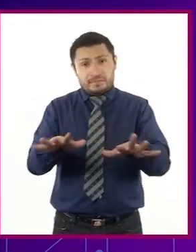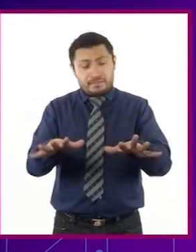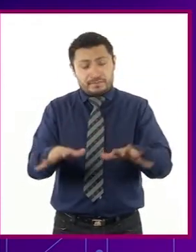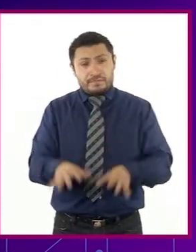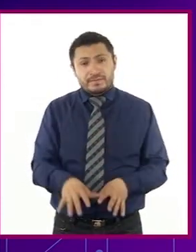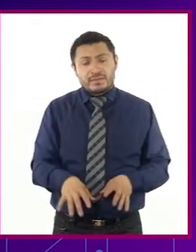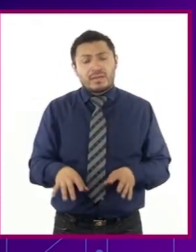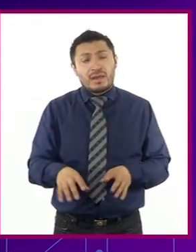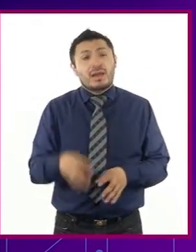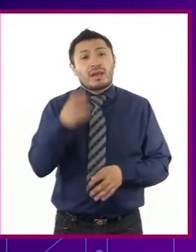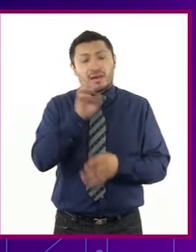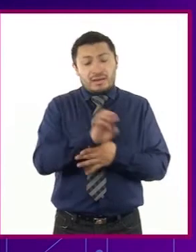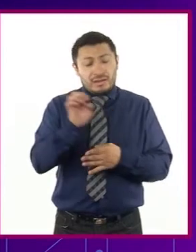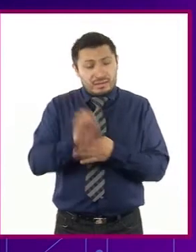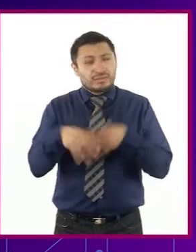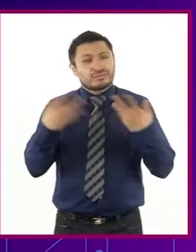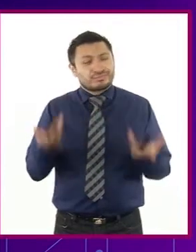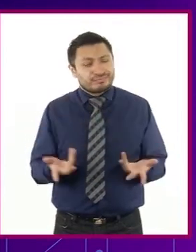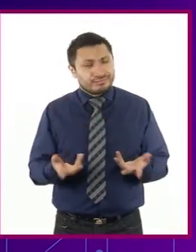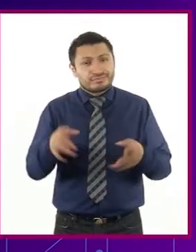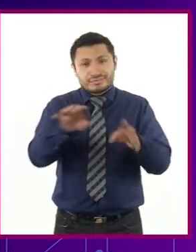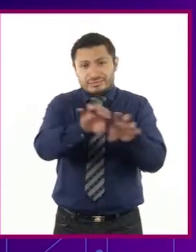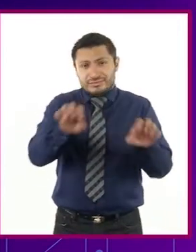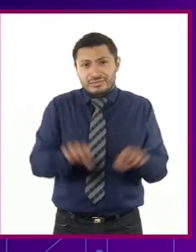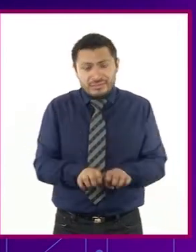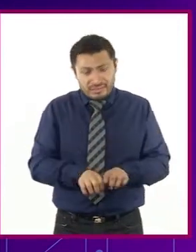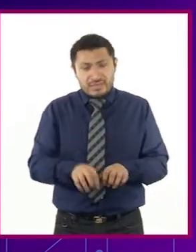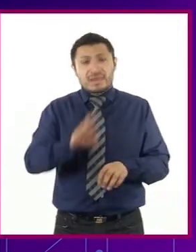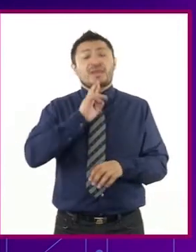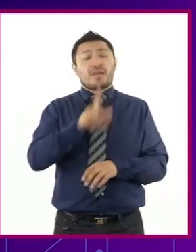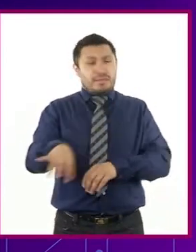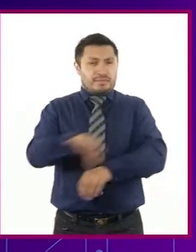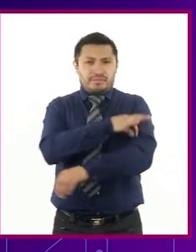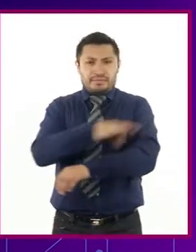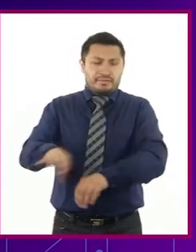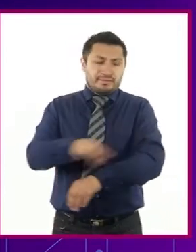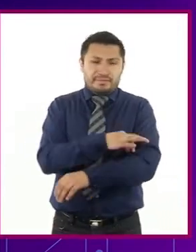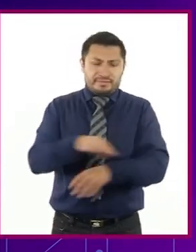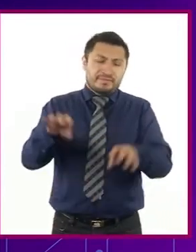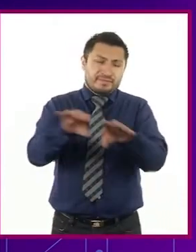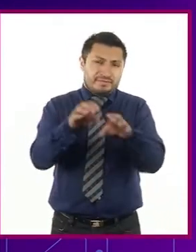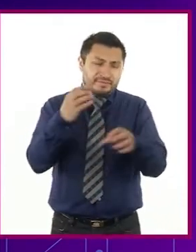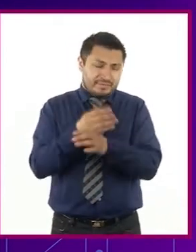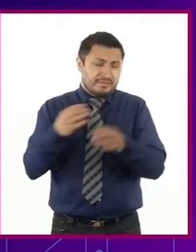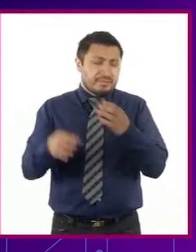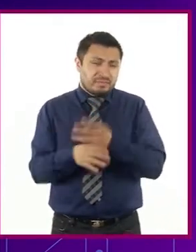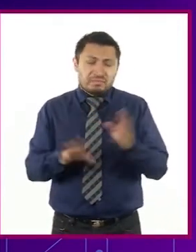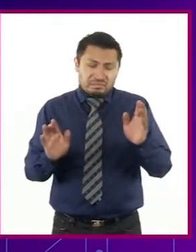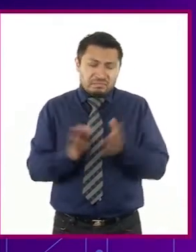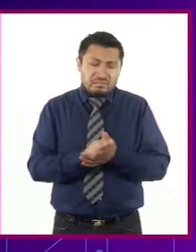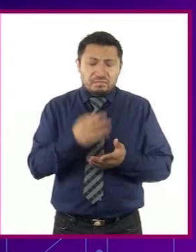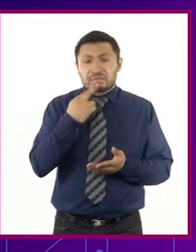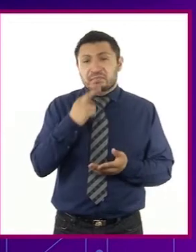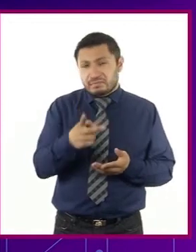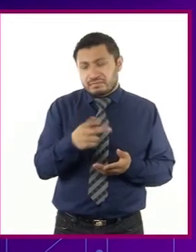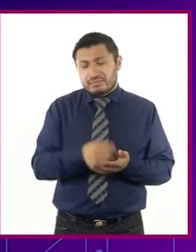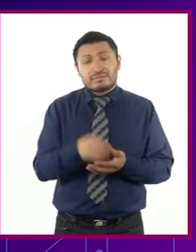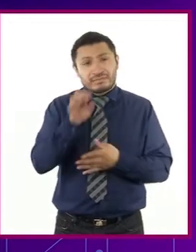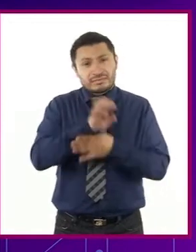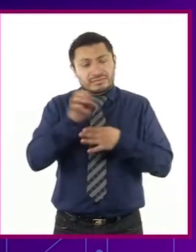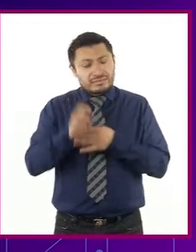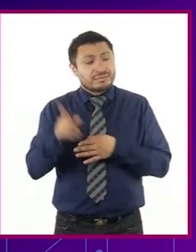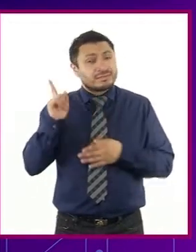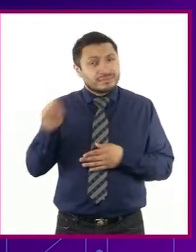lo que puede considerarse que este equipo realizó una mejor medición del objeto en cuestión. Entonces, en esta